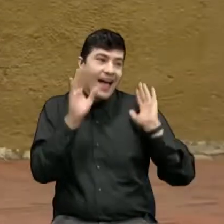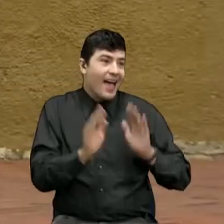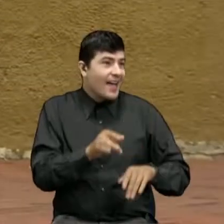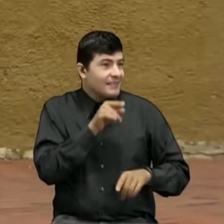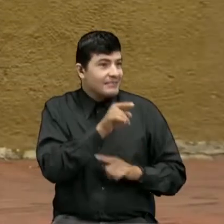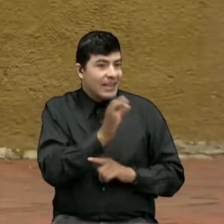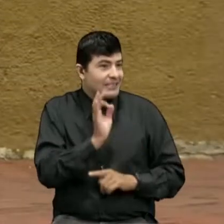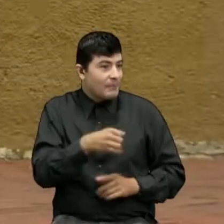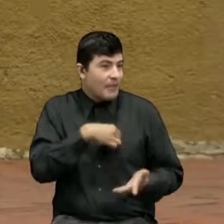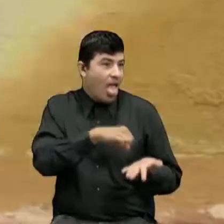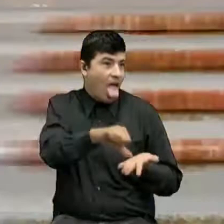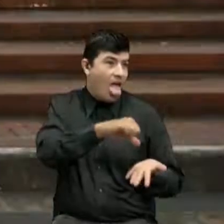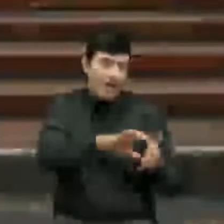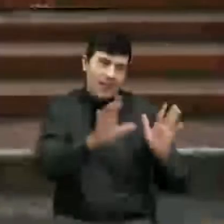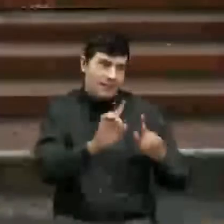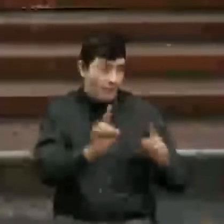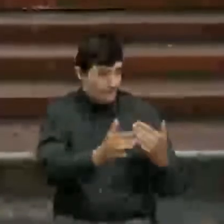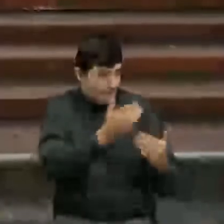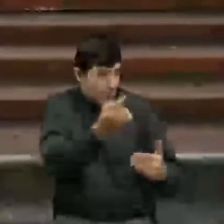yo a toda hora.